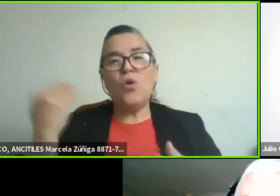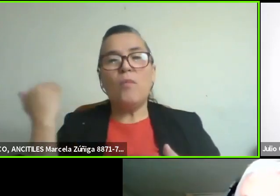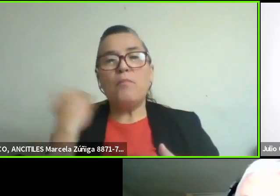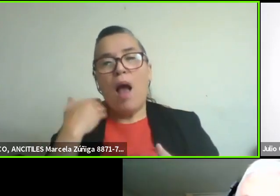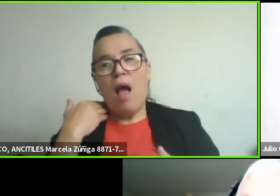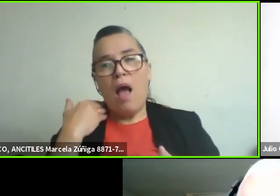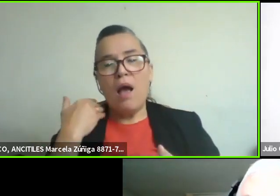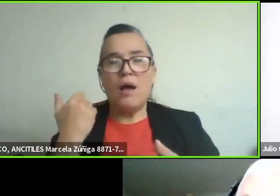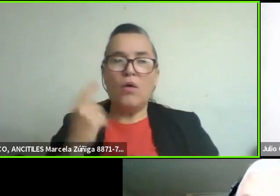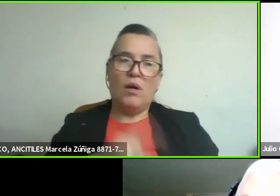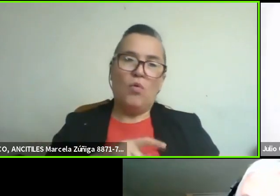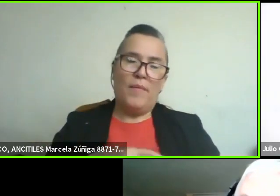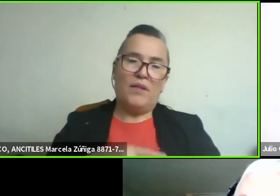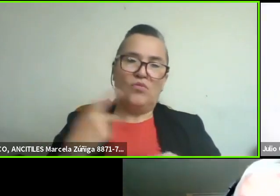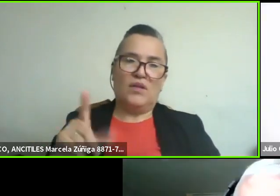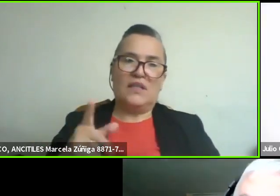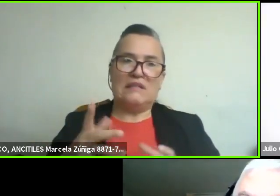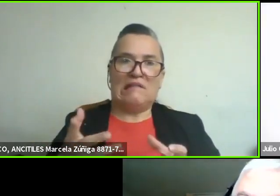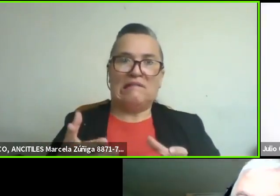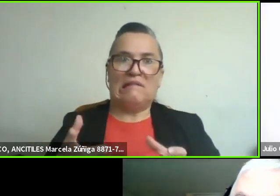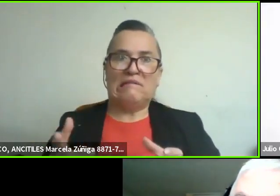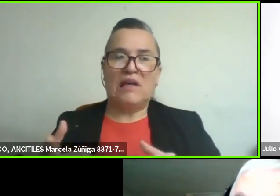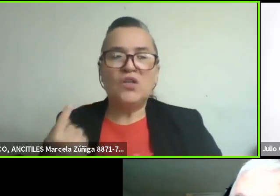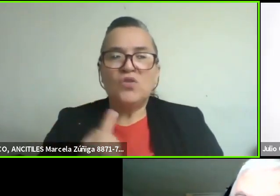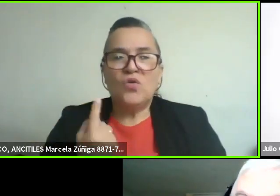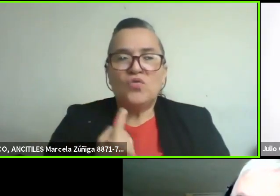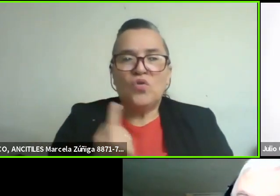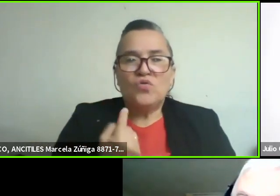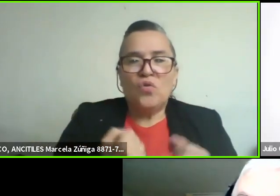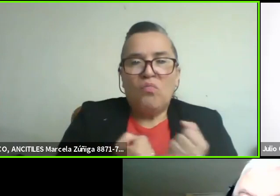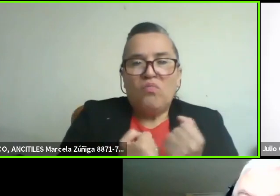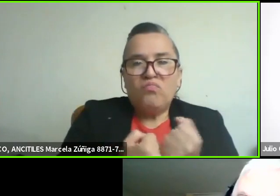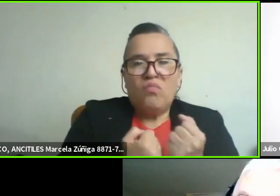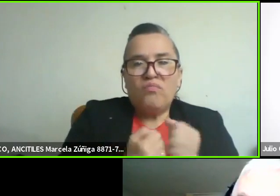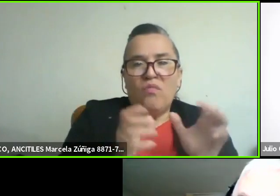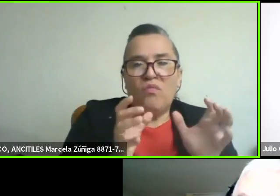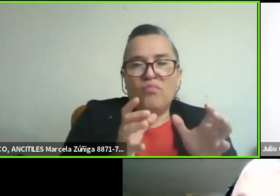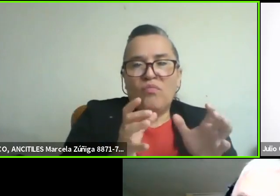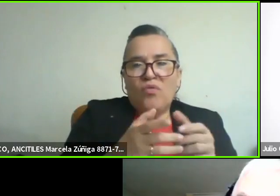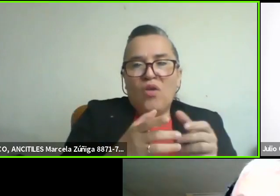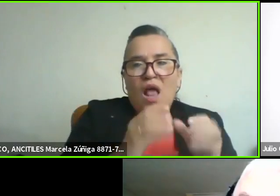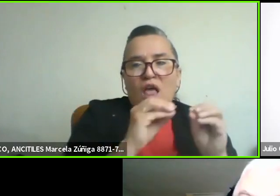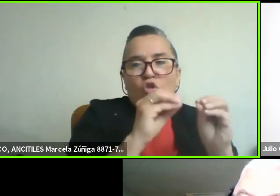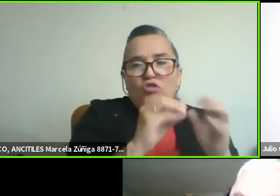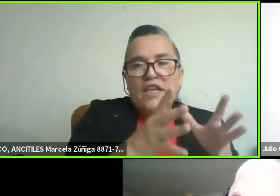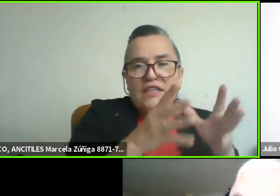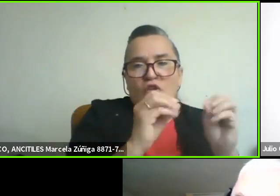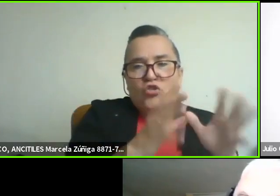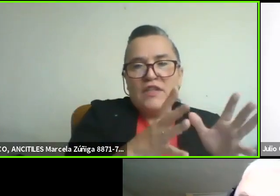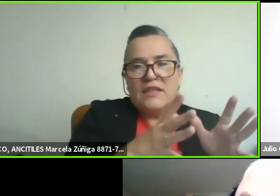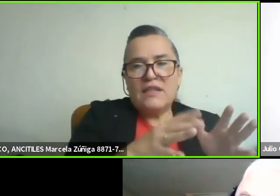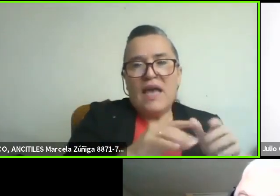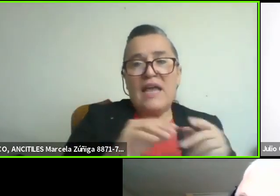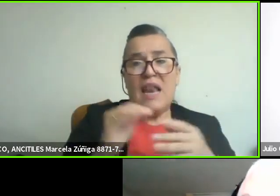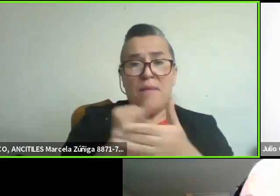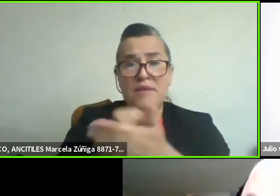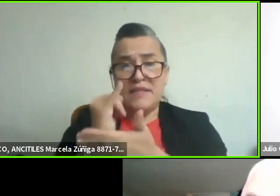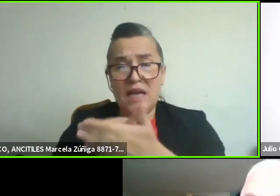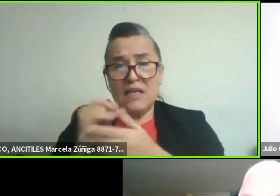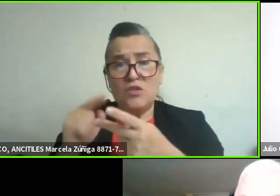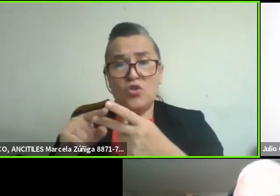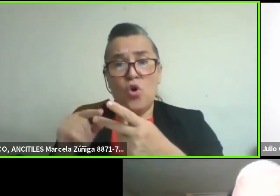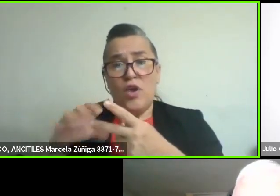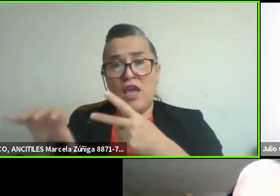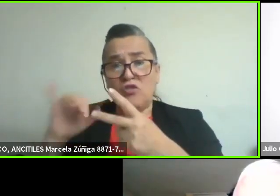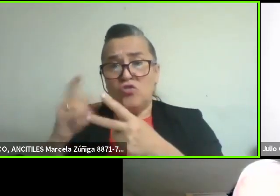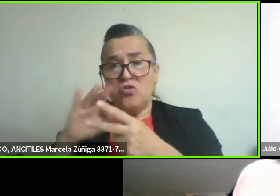estos momentos de crisis de solamente fortalecer y ponerle atención a la docencia en detrimento de la investigación y de